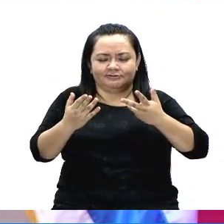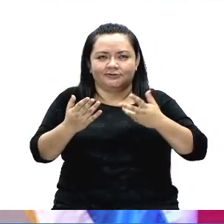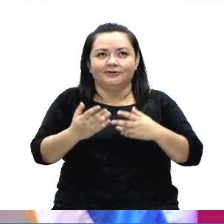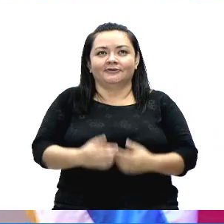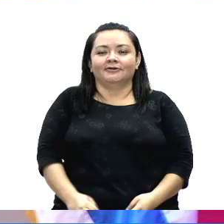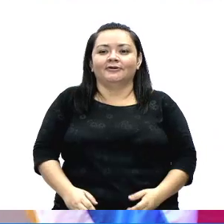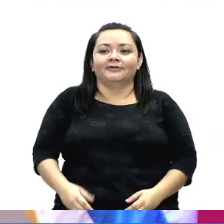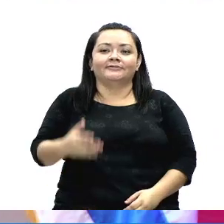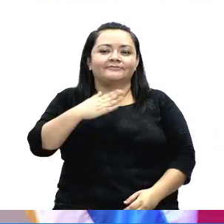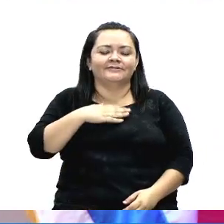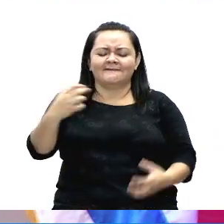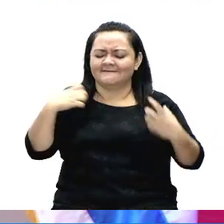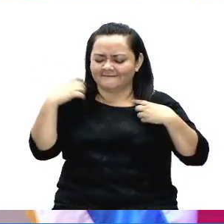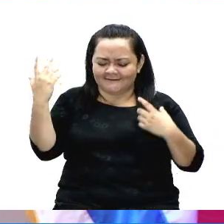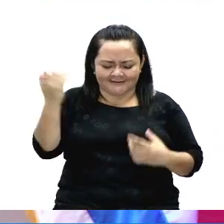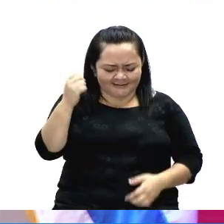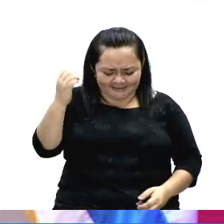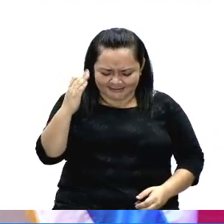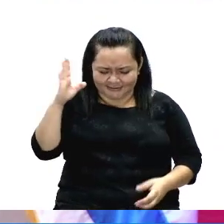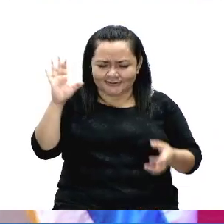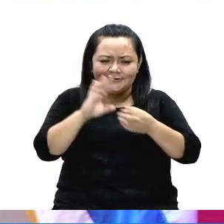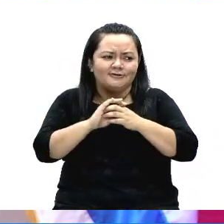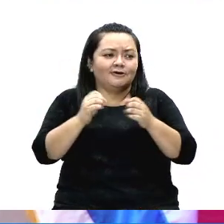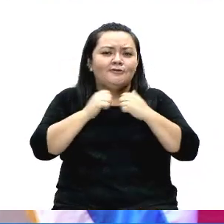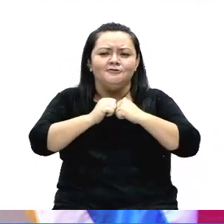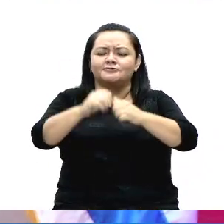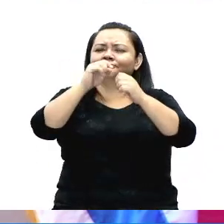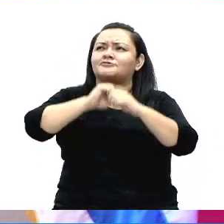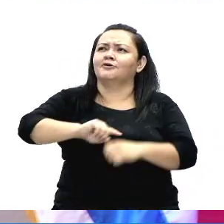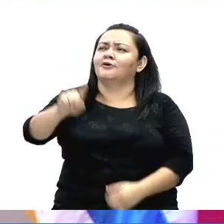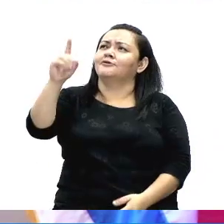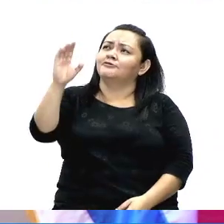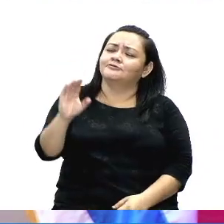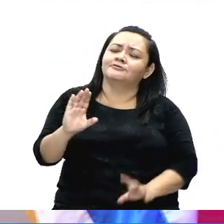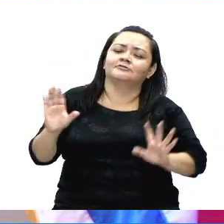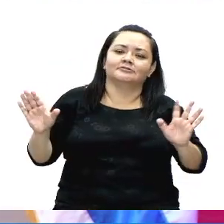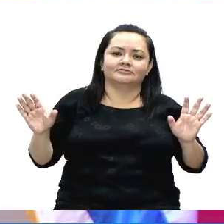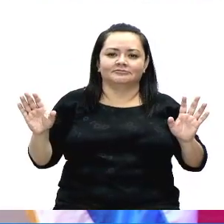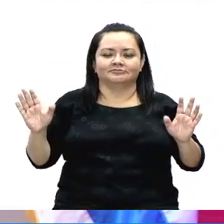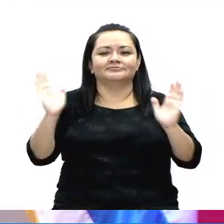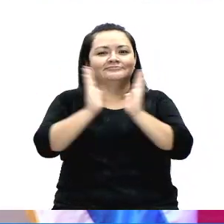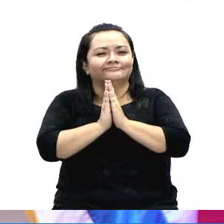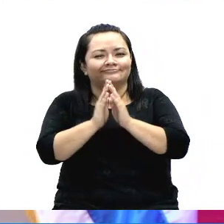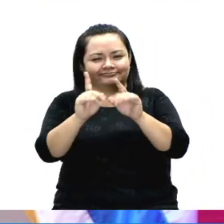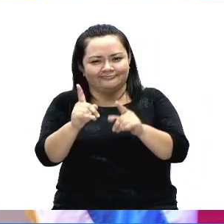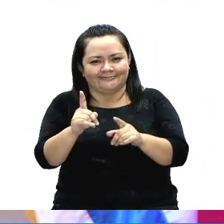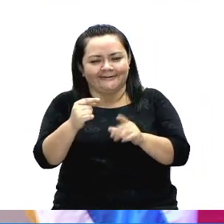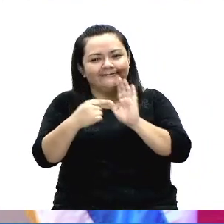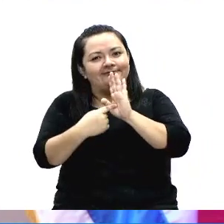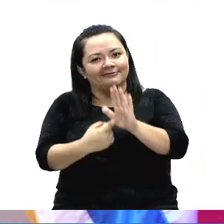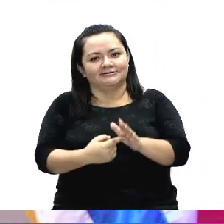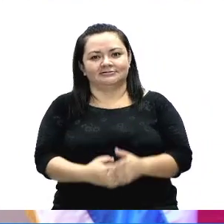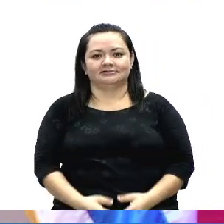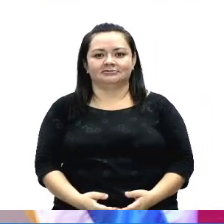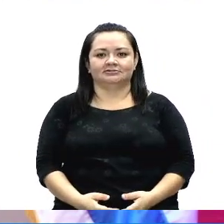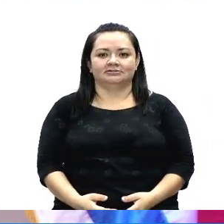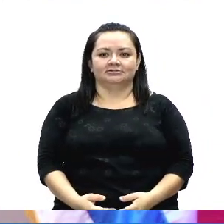para mí el vivir es cristo y el morir es ganancia y juntamente crucificado estoy con el señor amén pero hay que mostrarlo